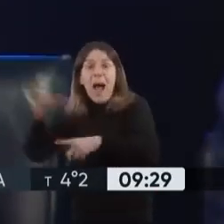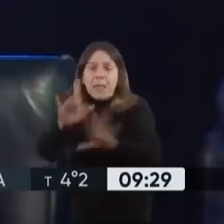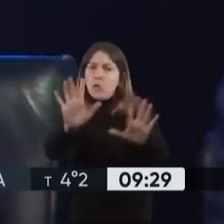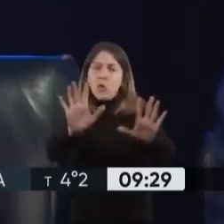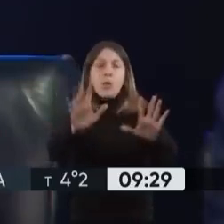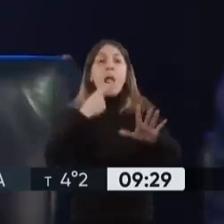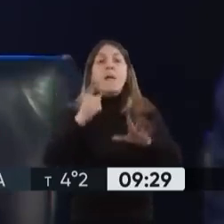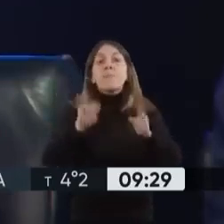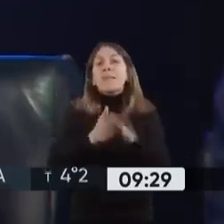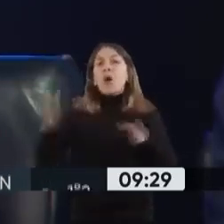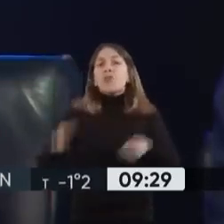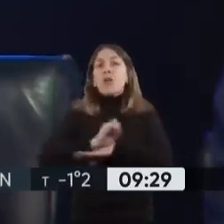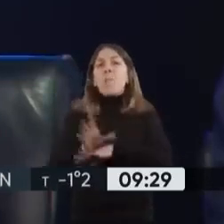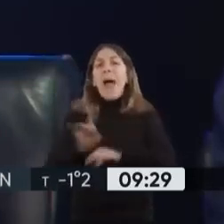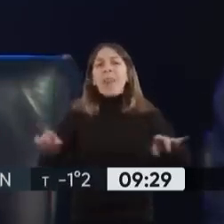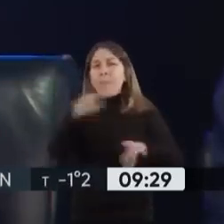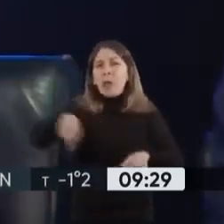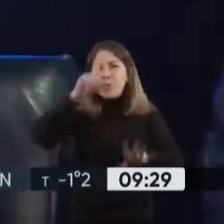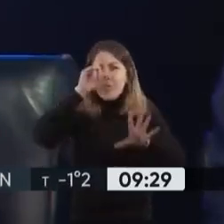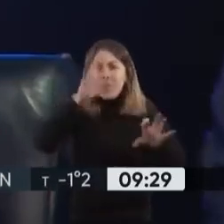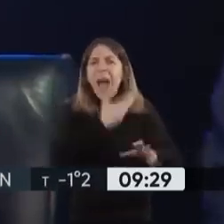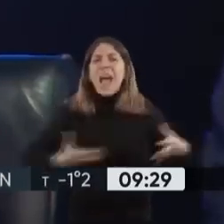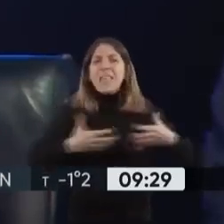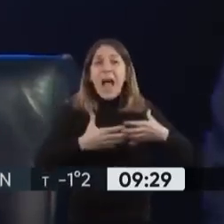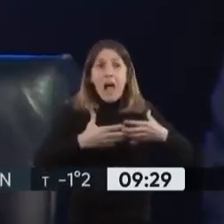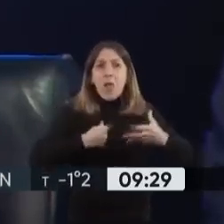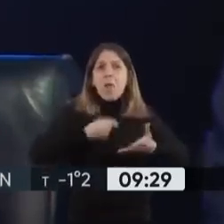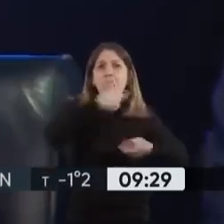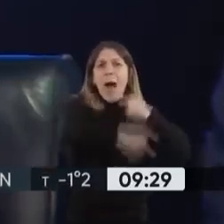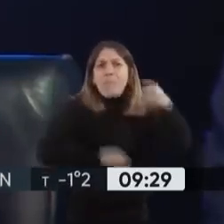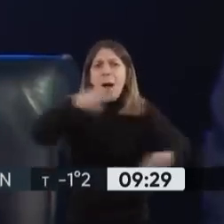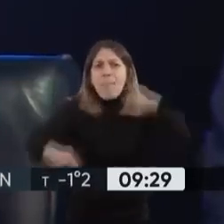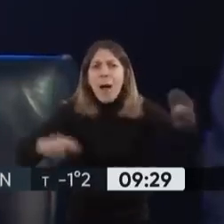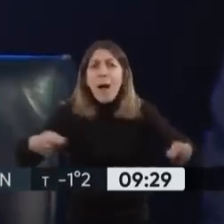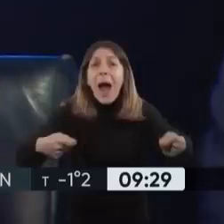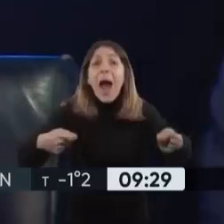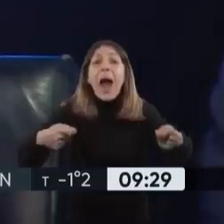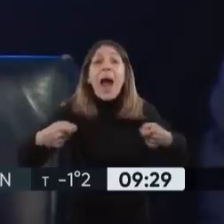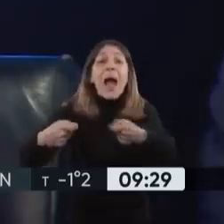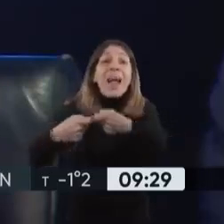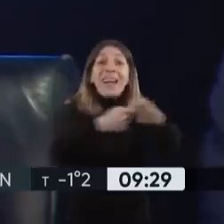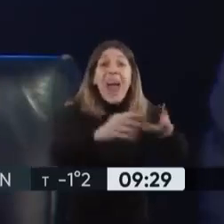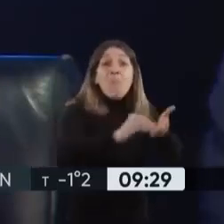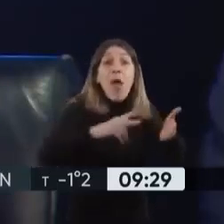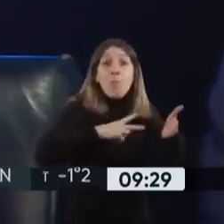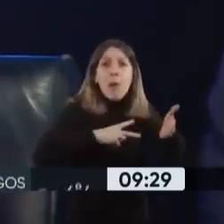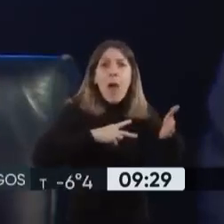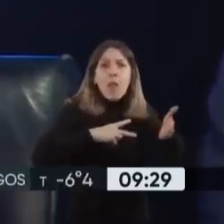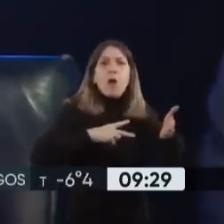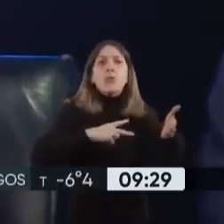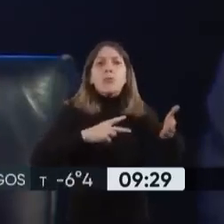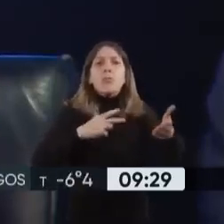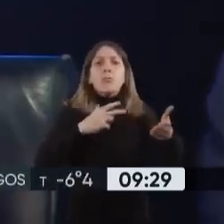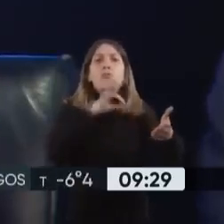recordemos que el estado nacional en pandemia pago los sueldos del sector privado muchos de ustedes que están acá